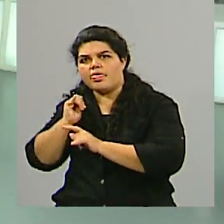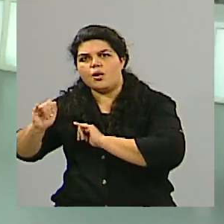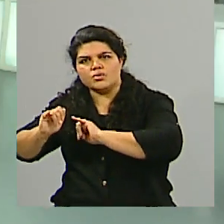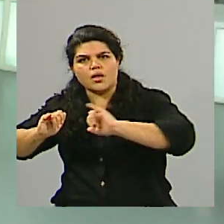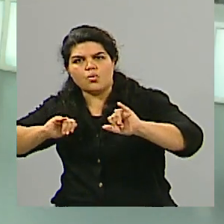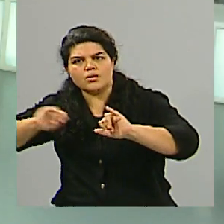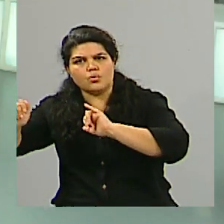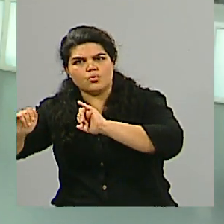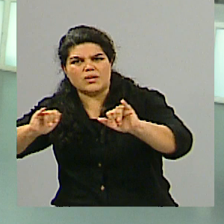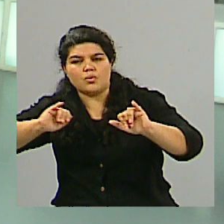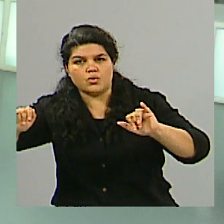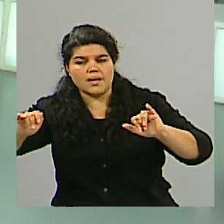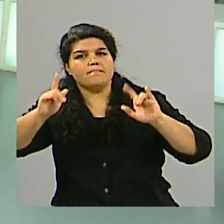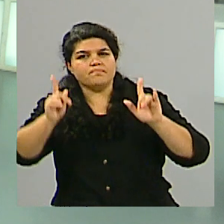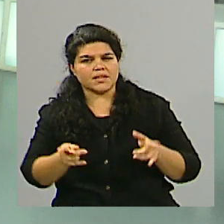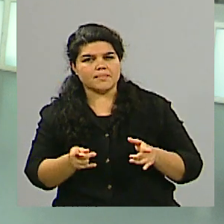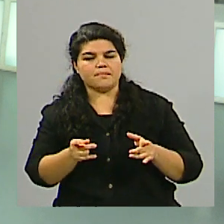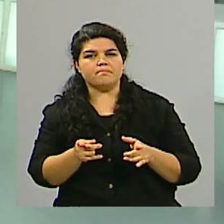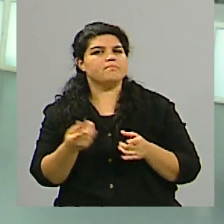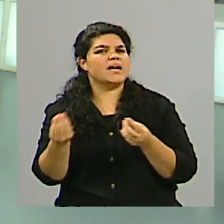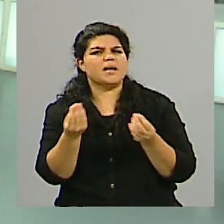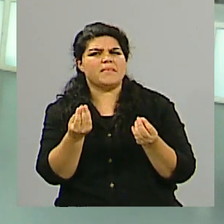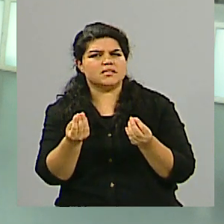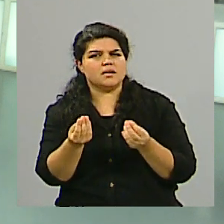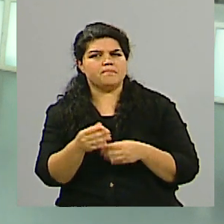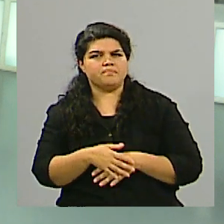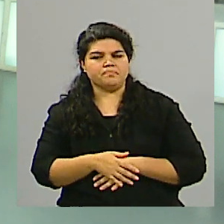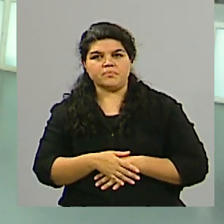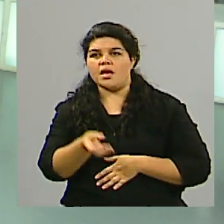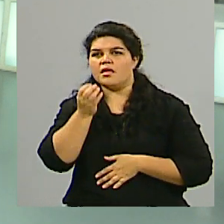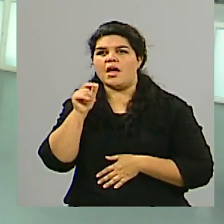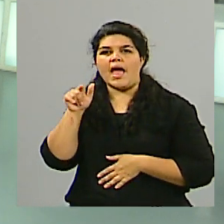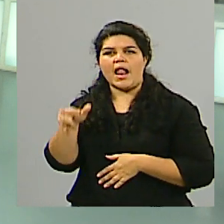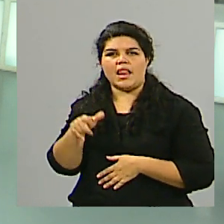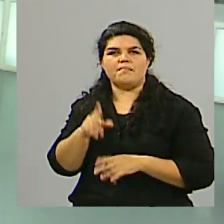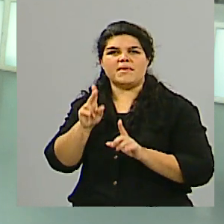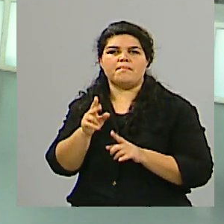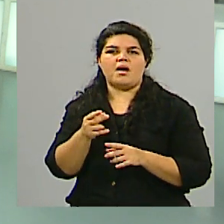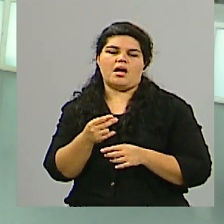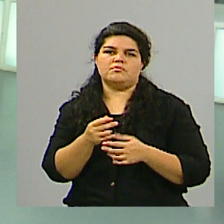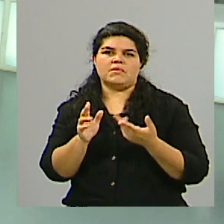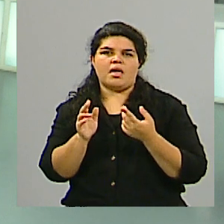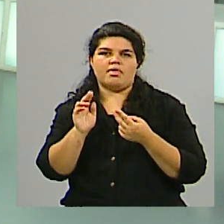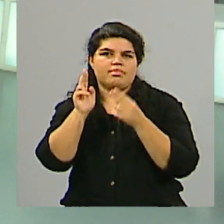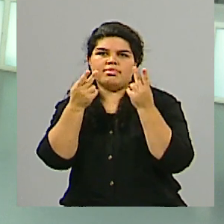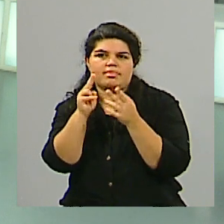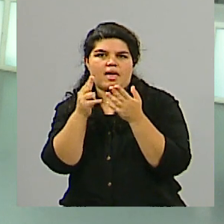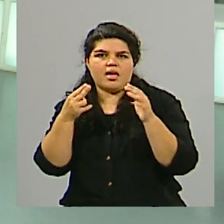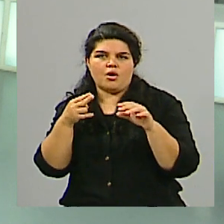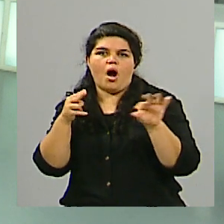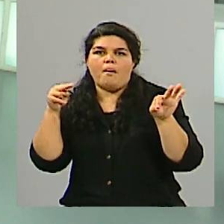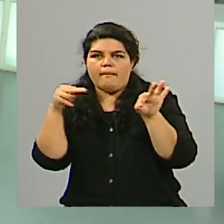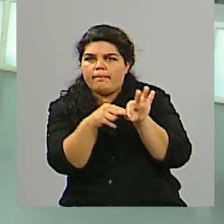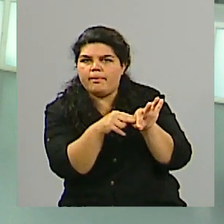coincidencia respecto a las declaraciones. Era que él la había penetrado con los dedos, la había llevado a la